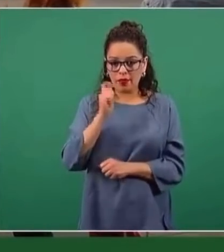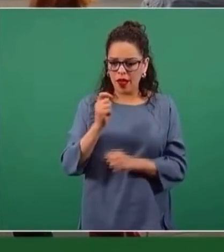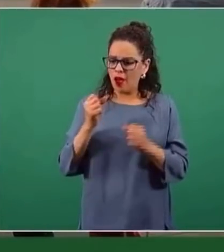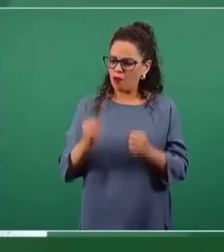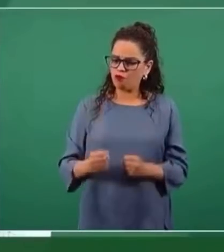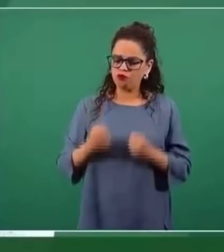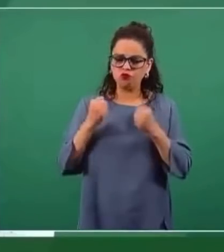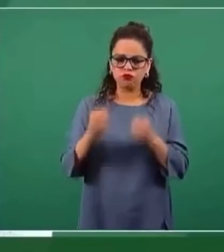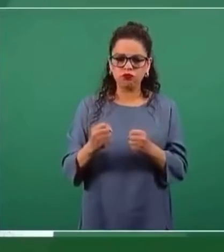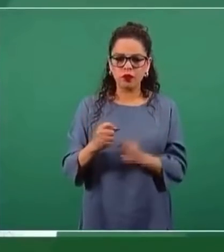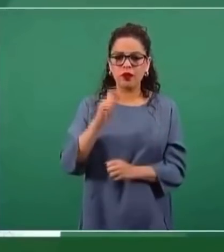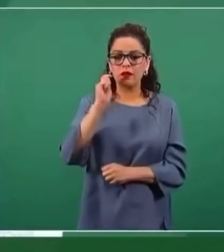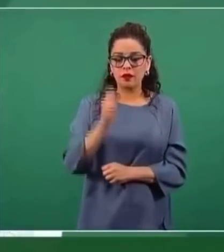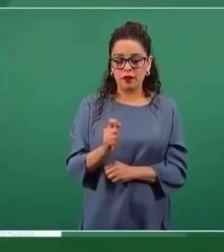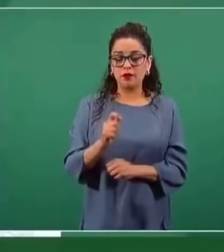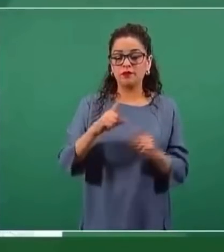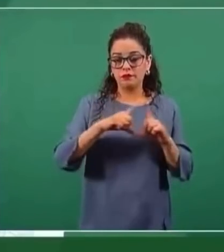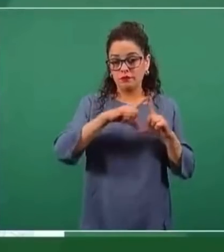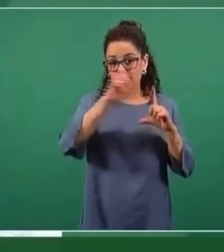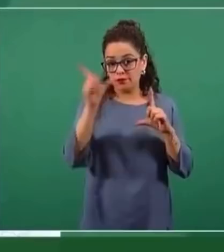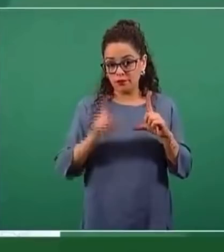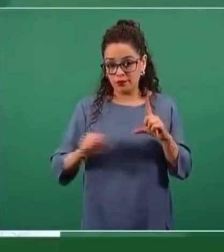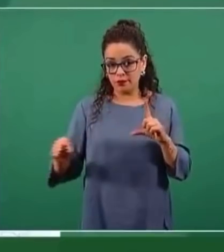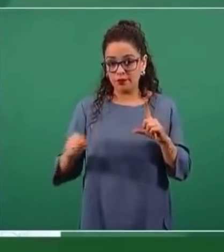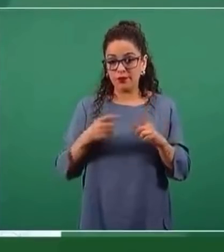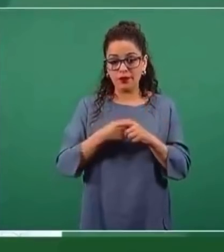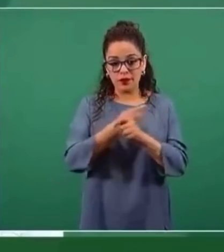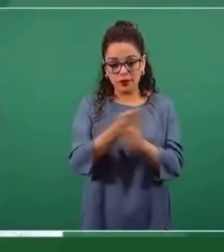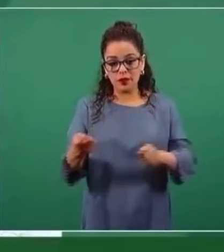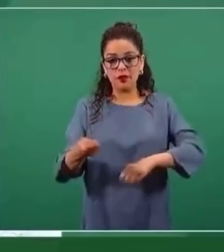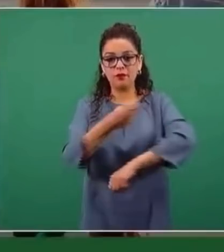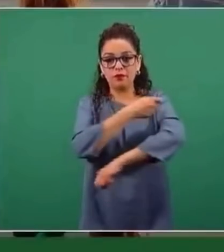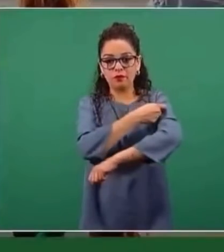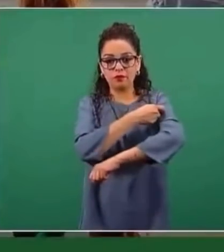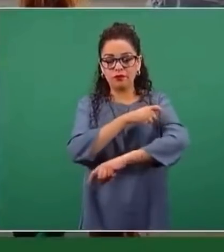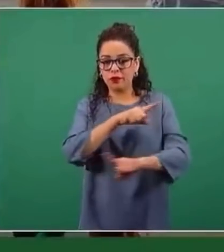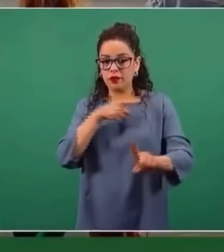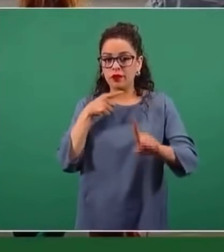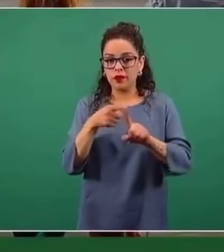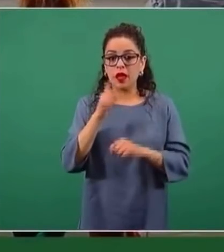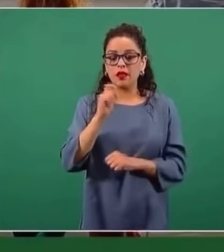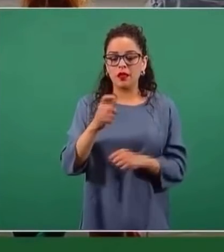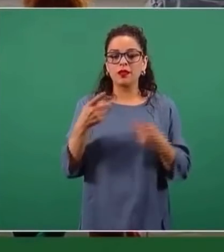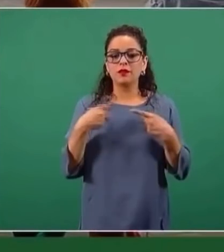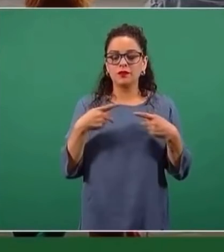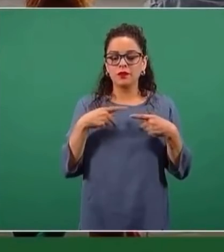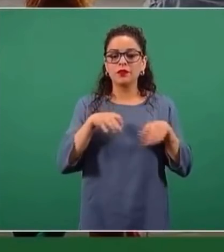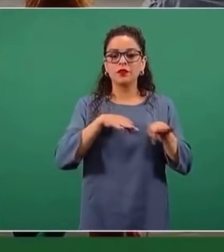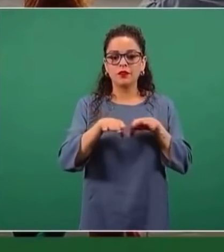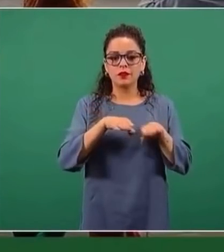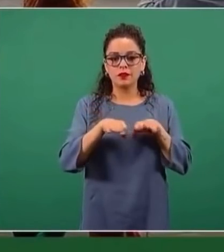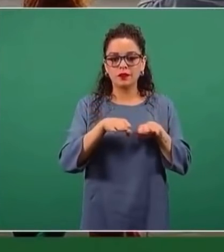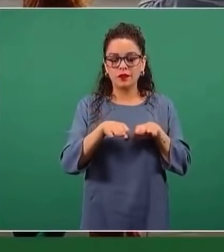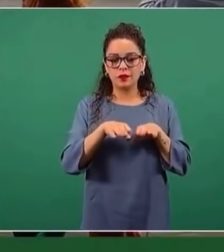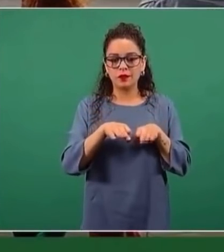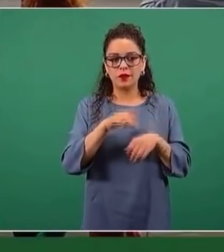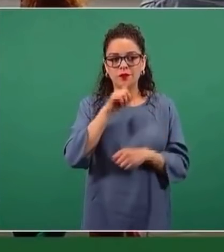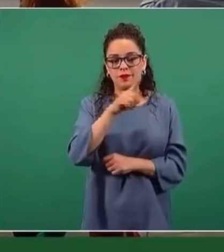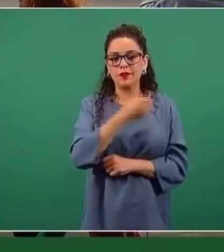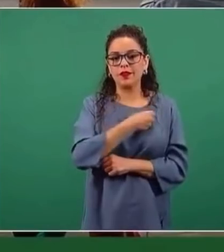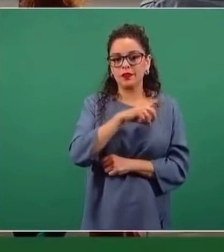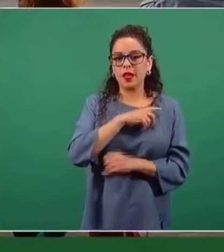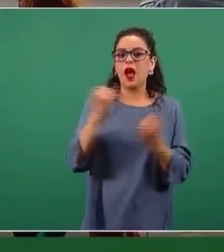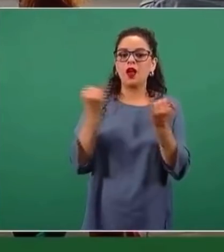Estrategia Nacional de Vacunación enfocada a trabajadores de la salud, como en su momento se hizo en Campeche.